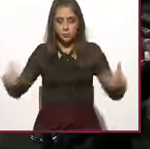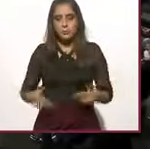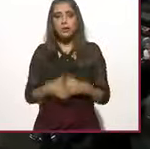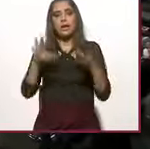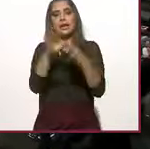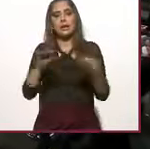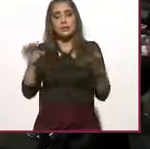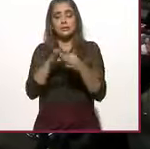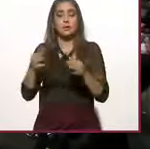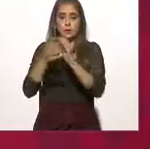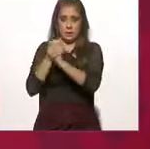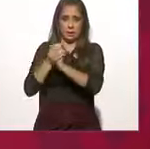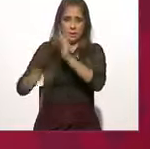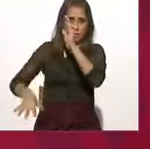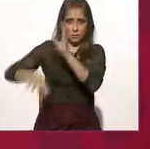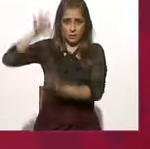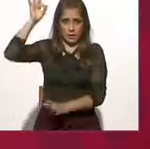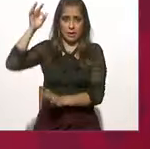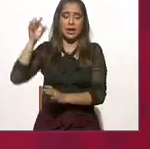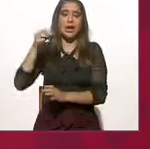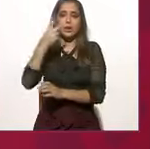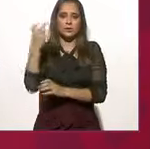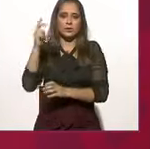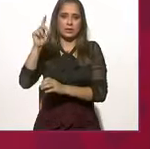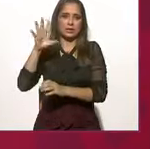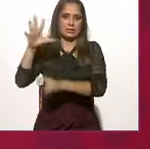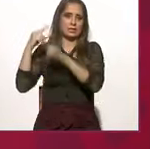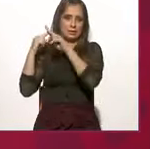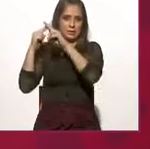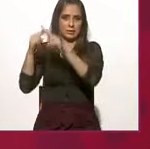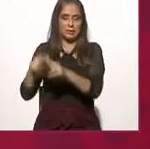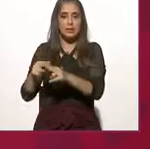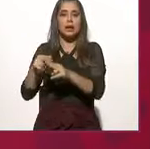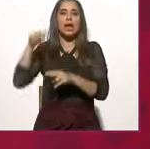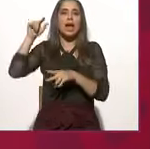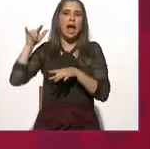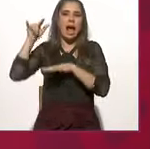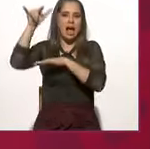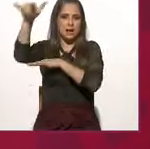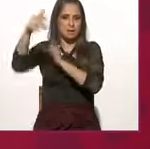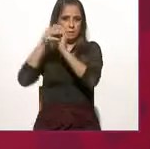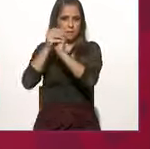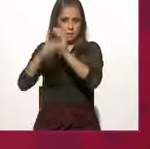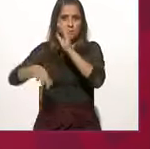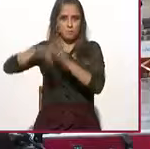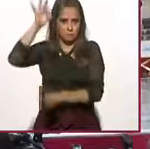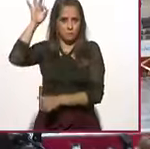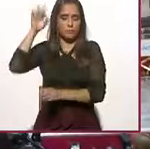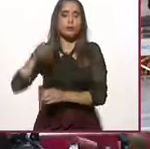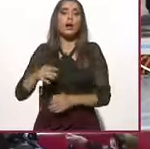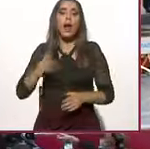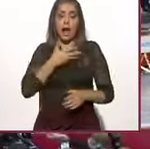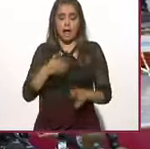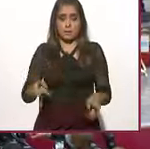especial 235 de la Lotería Nacional relacionado con el valor del avión presidencial. Se vendieron